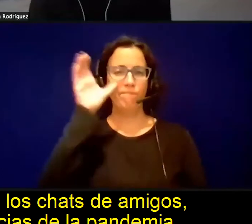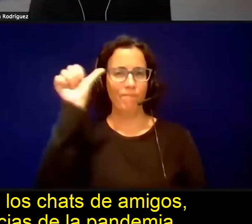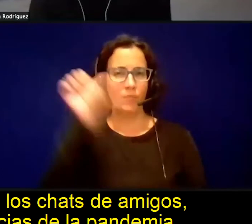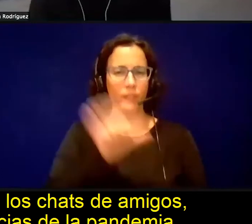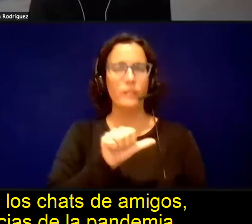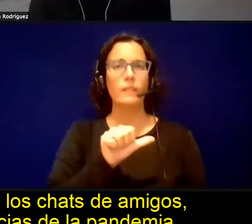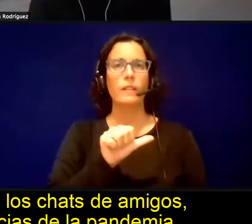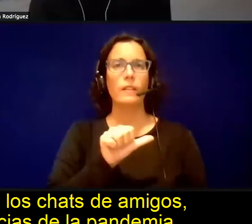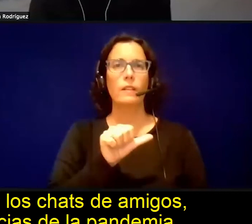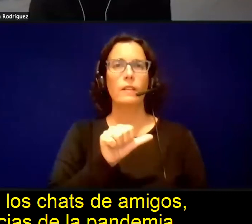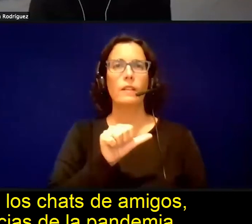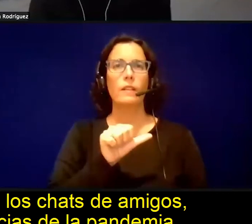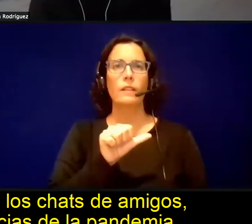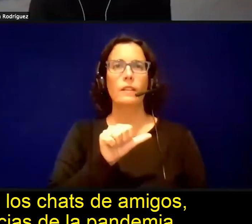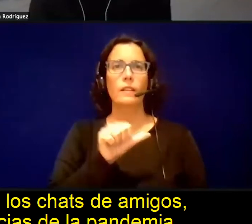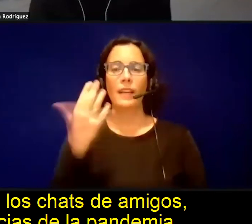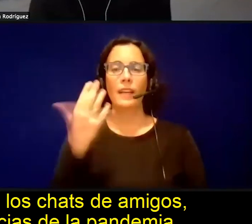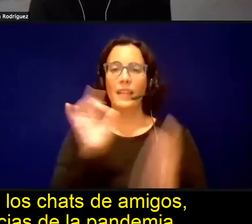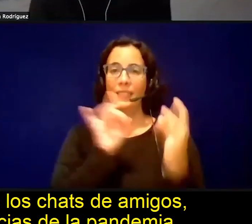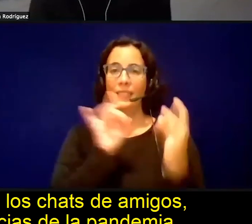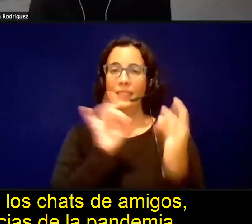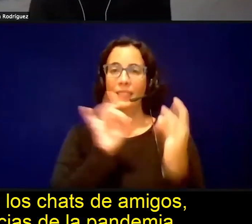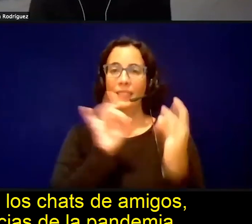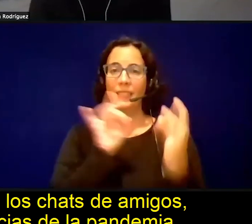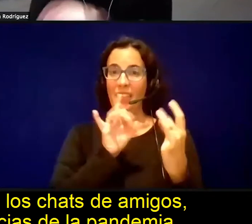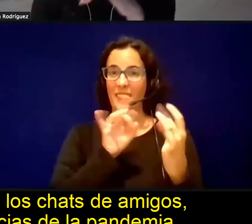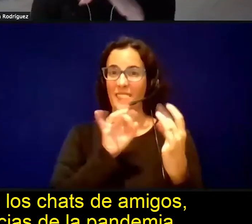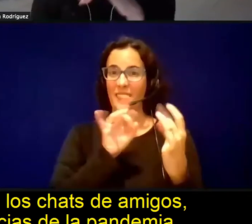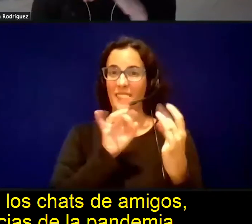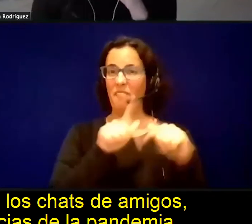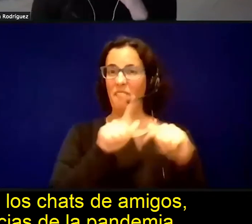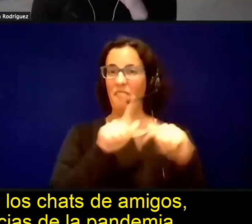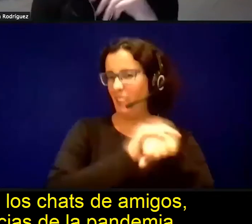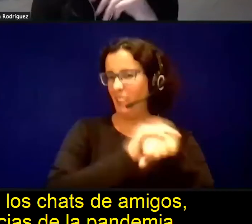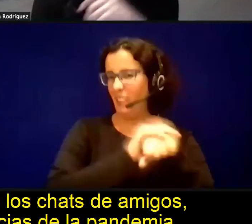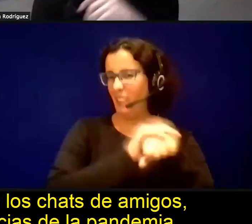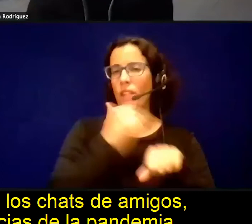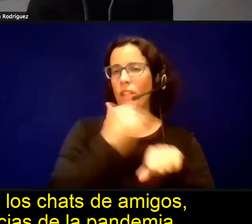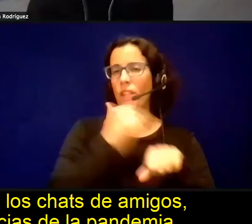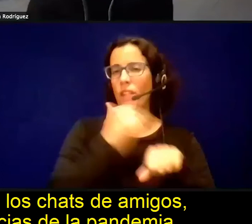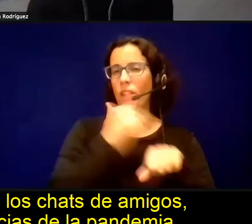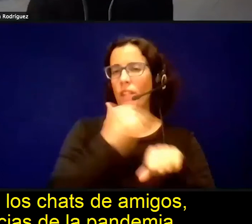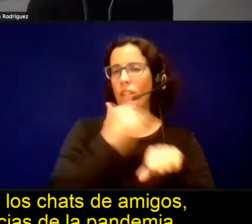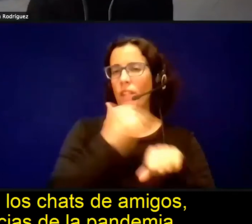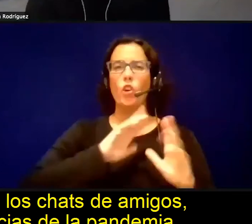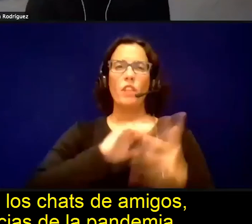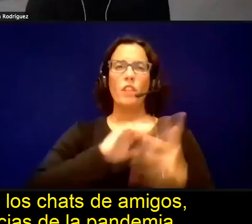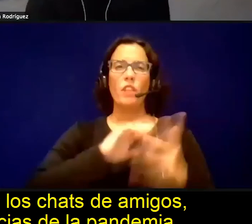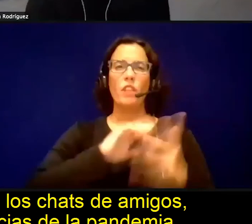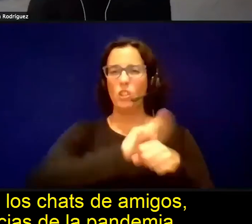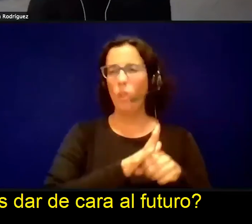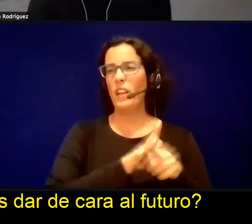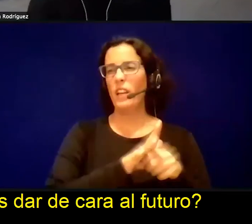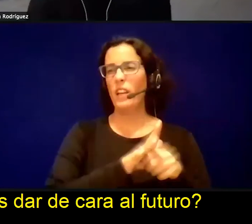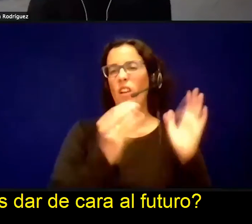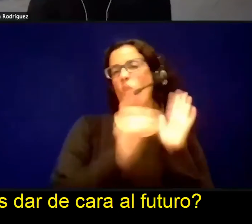en los chats de familias, de amigos, que no pusieran malas noticias sobre el COVID, sobre la pandemia. Vamos a poner buenas noticias. ¿Qué